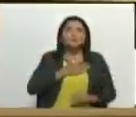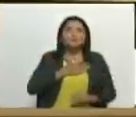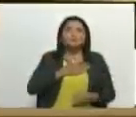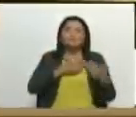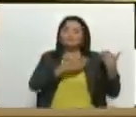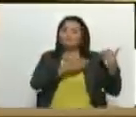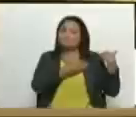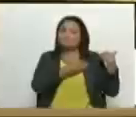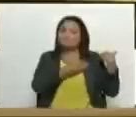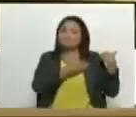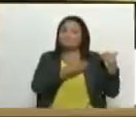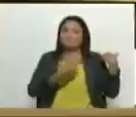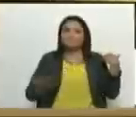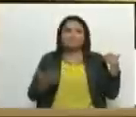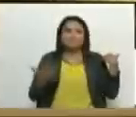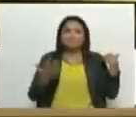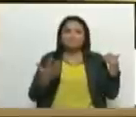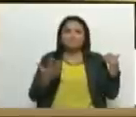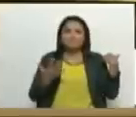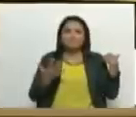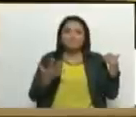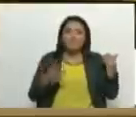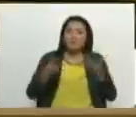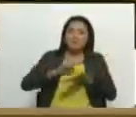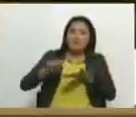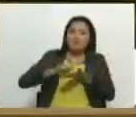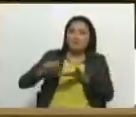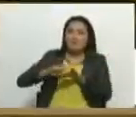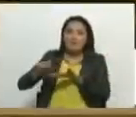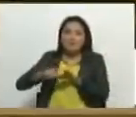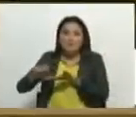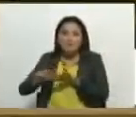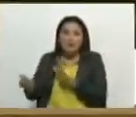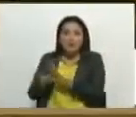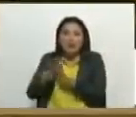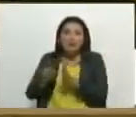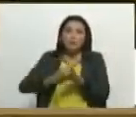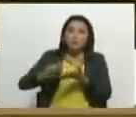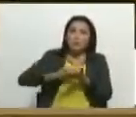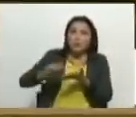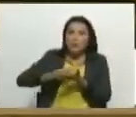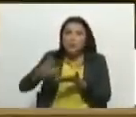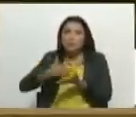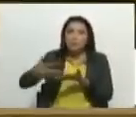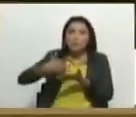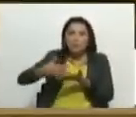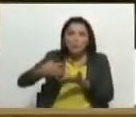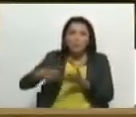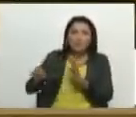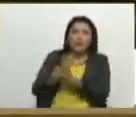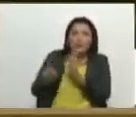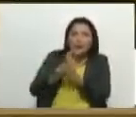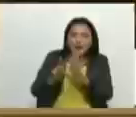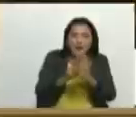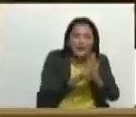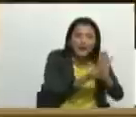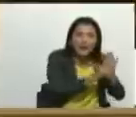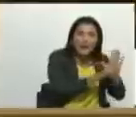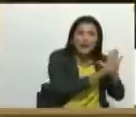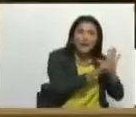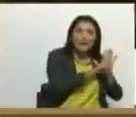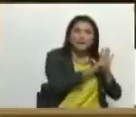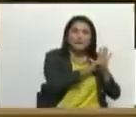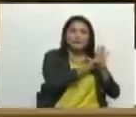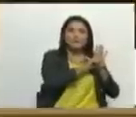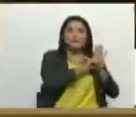principal va más allá de la redacción de las leyes que la sociedad venezolana exige